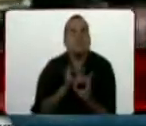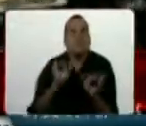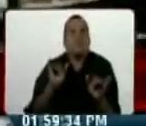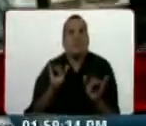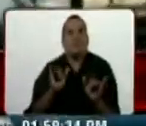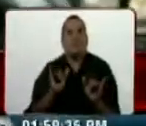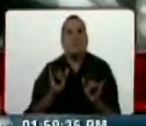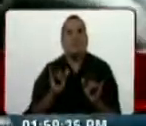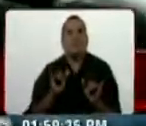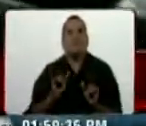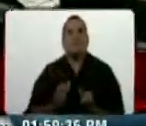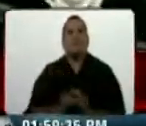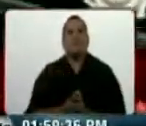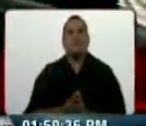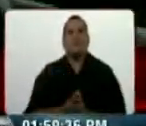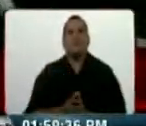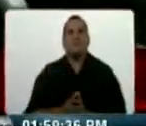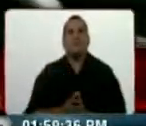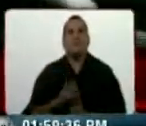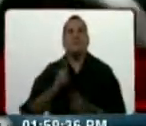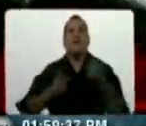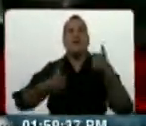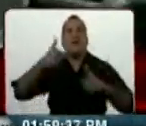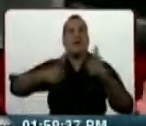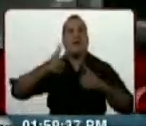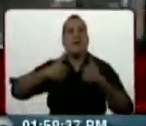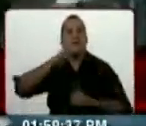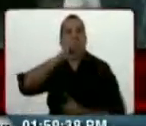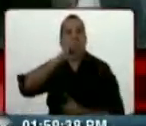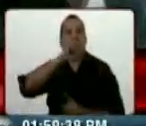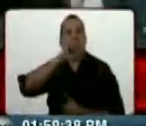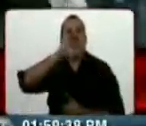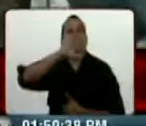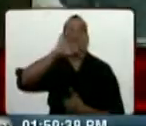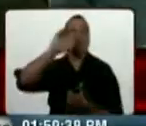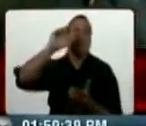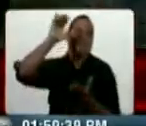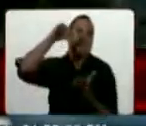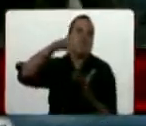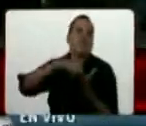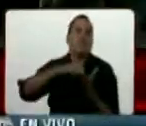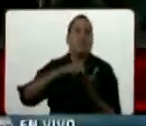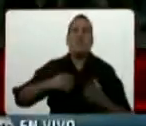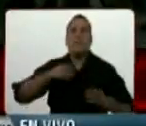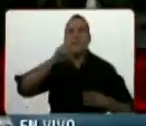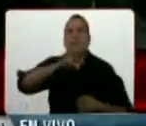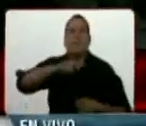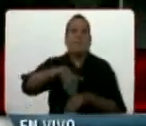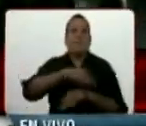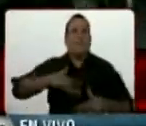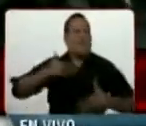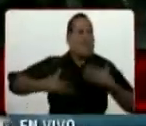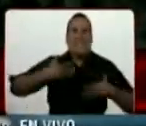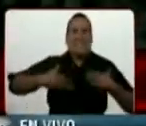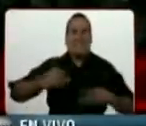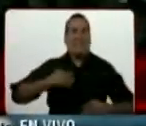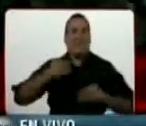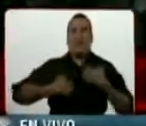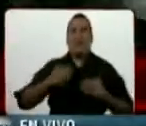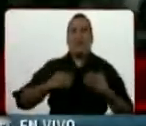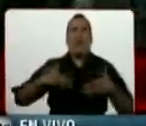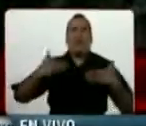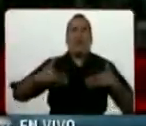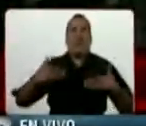Venezuela, Nicolás Maduro, y candidato a estas elecciones presidenciales. Efusividad es lo que se puede vivir justamente el día de hoy. La